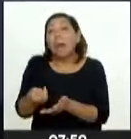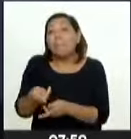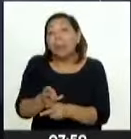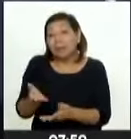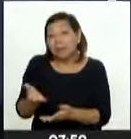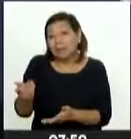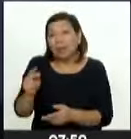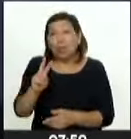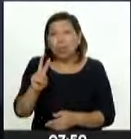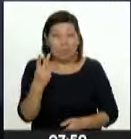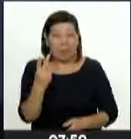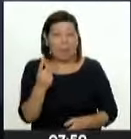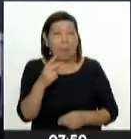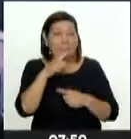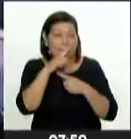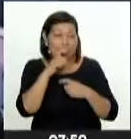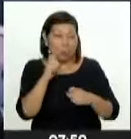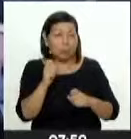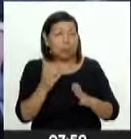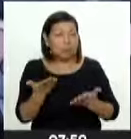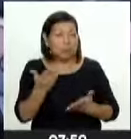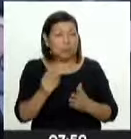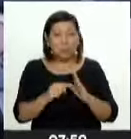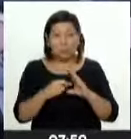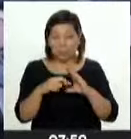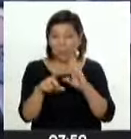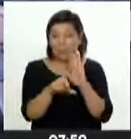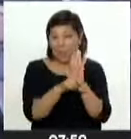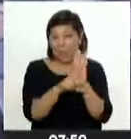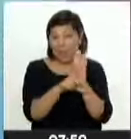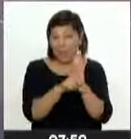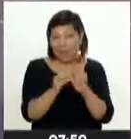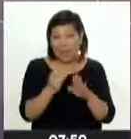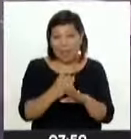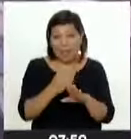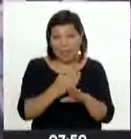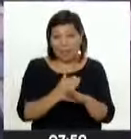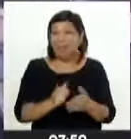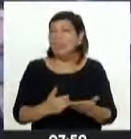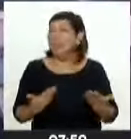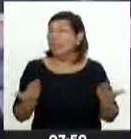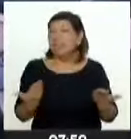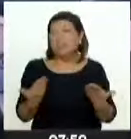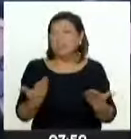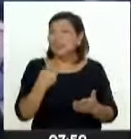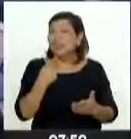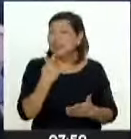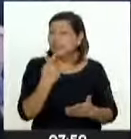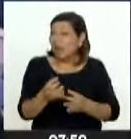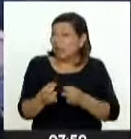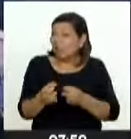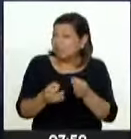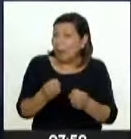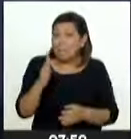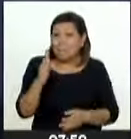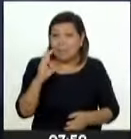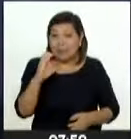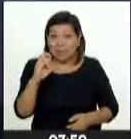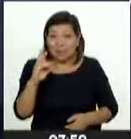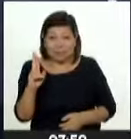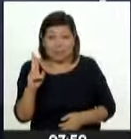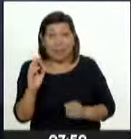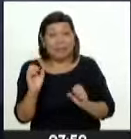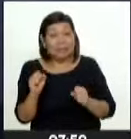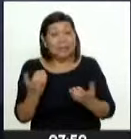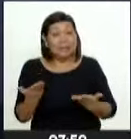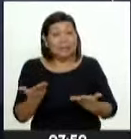el año 2021, en marzo de 2021, salió una ley, el Congreso anterior publicó una ley, donde estableció que el Banco Central de Reserva tenía